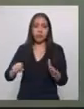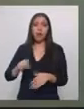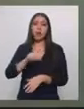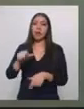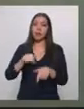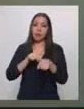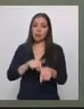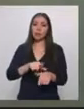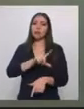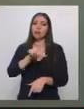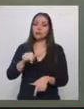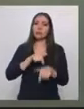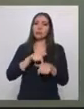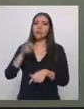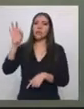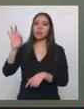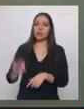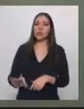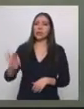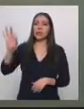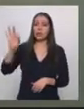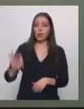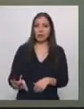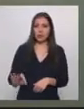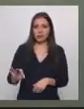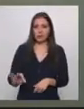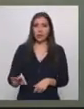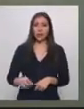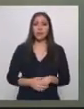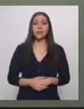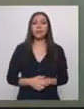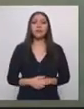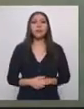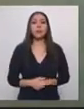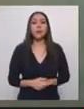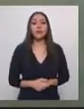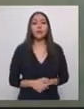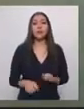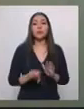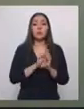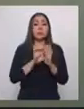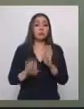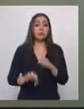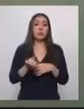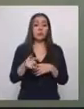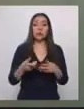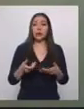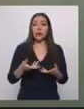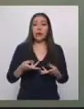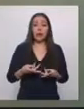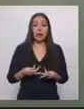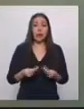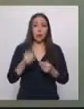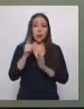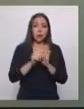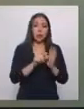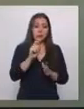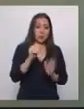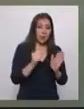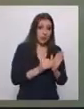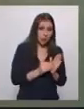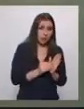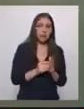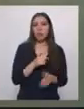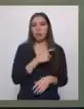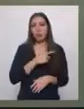dice que es el pago del corte, que generalmente cuando eres totalero, pues si gasté 20,000 pesos, los 20,000 pesos los pago. O si